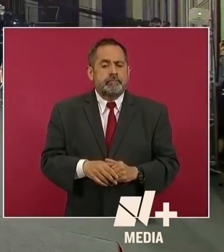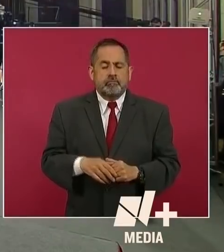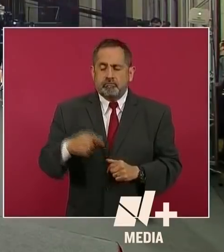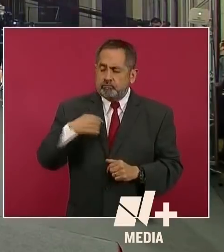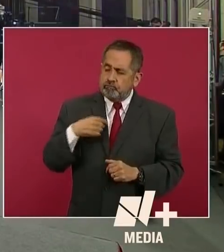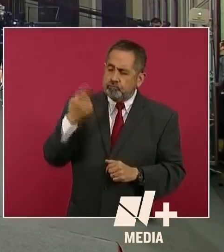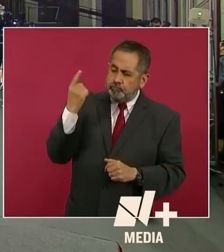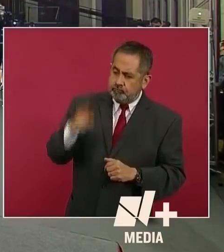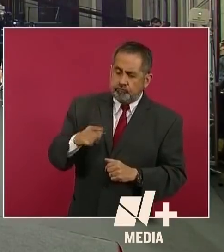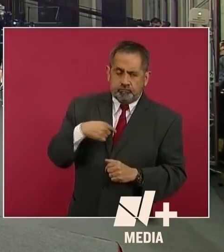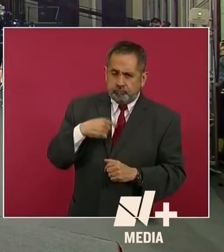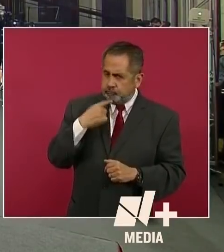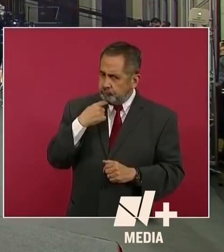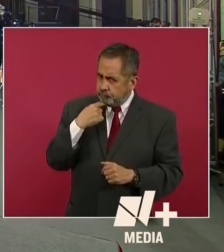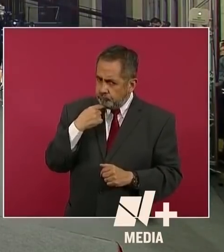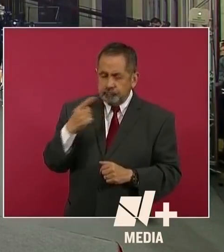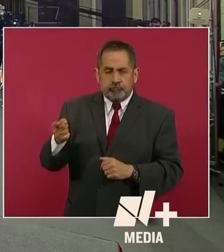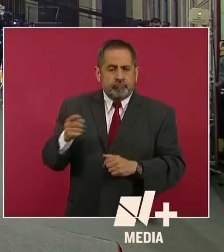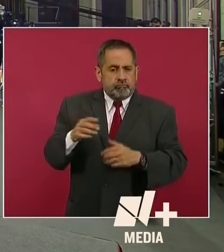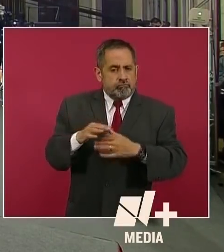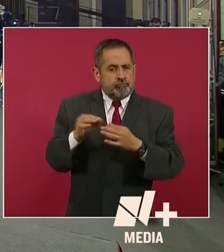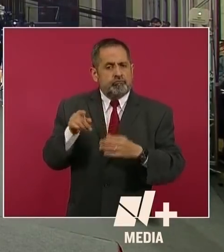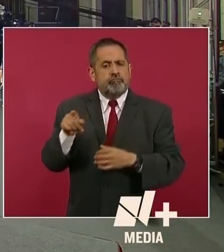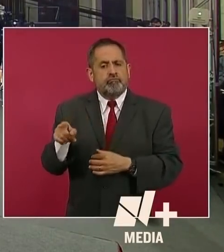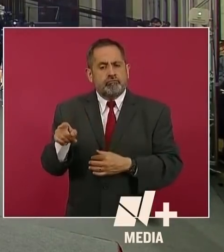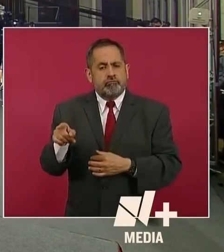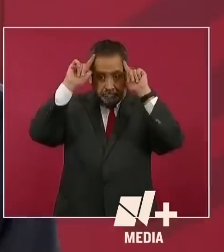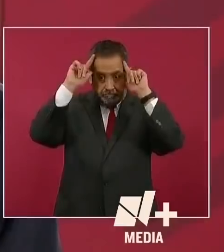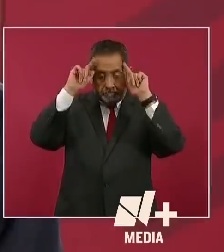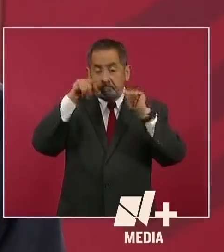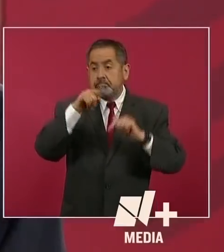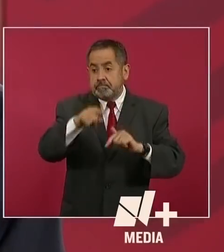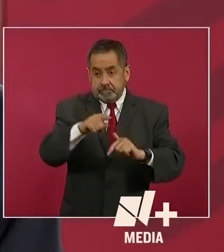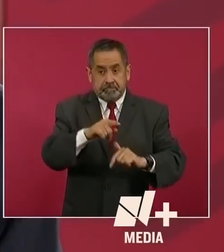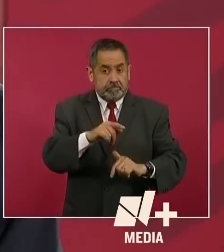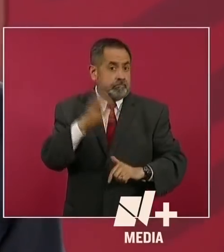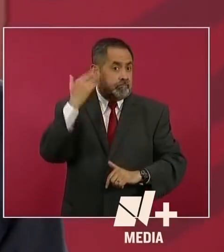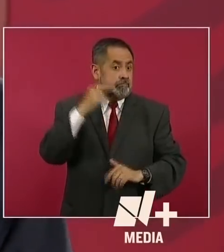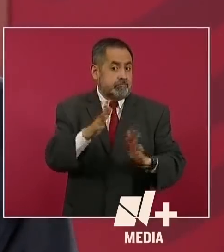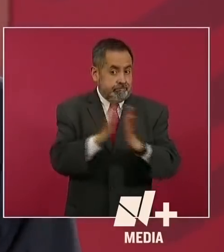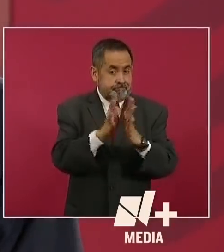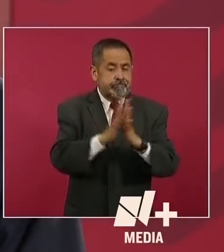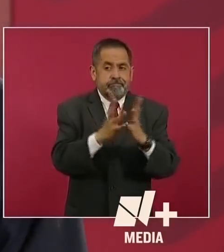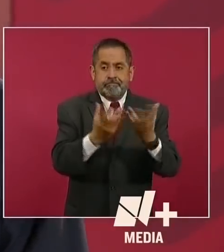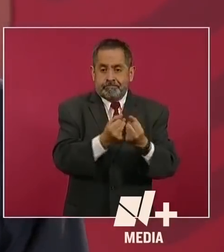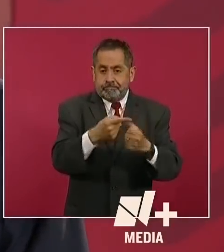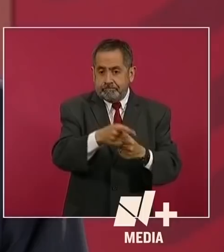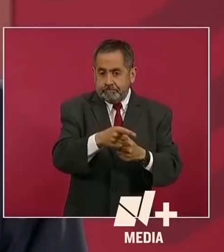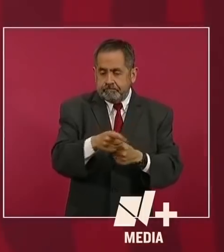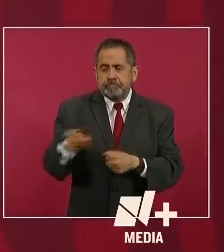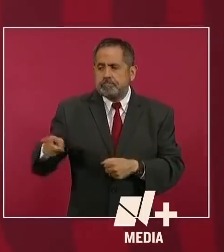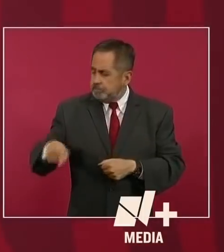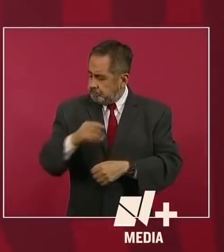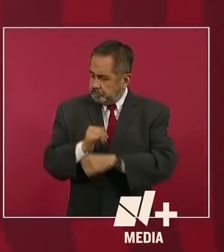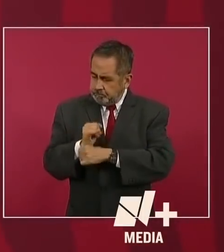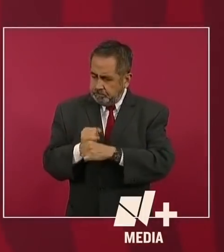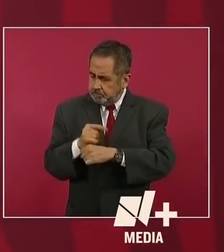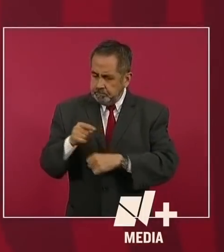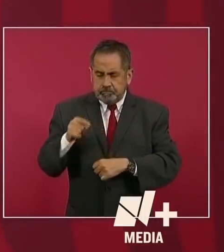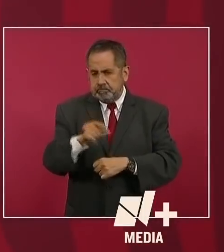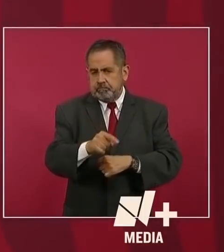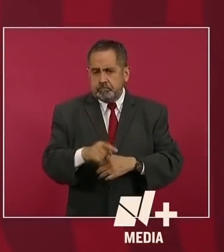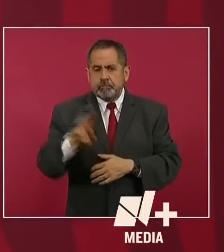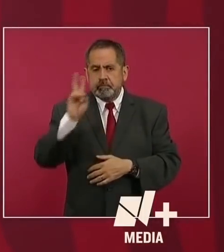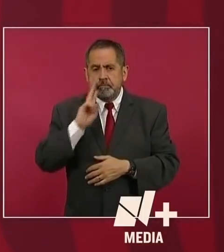investigara a los jefes de Marina que participaron en ese operativo y